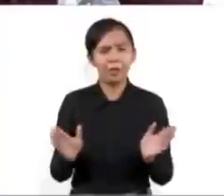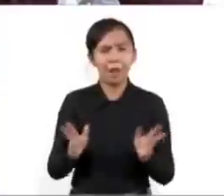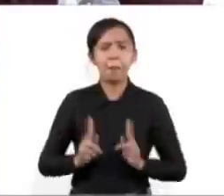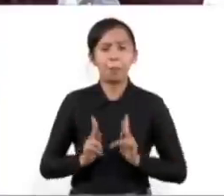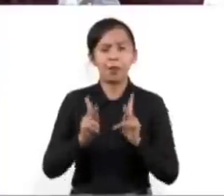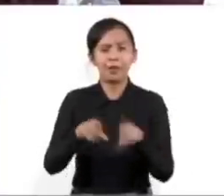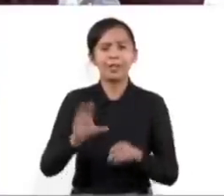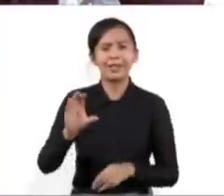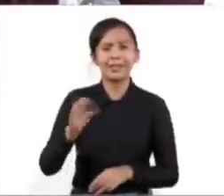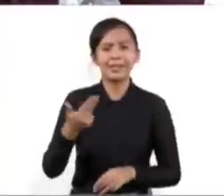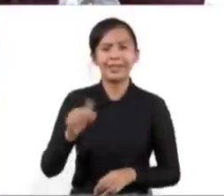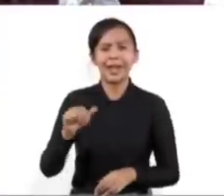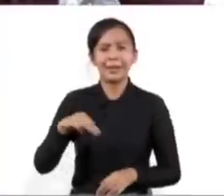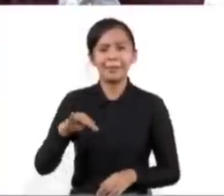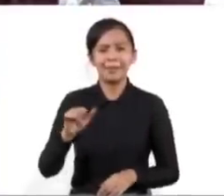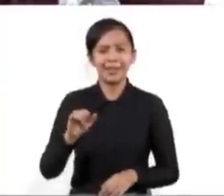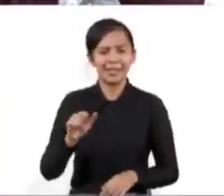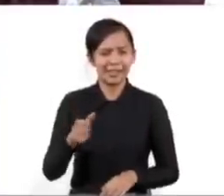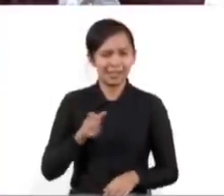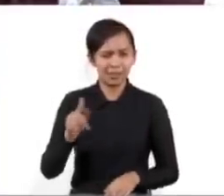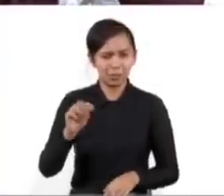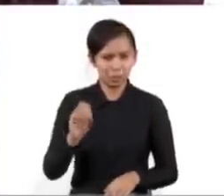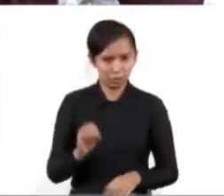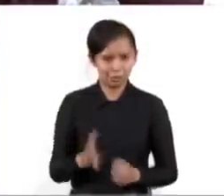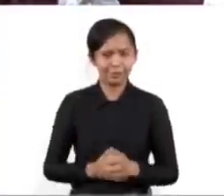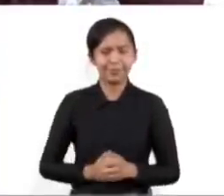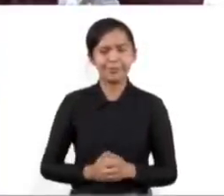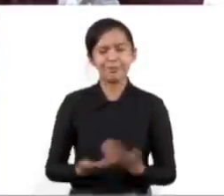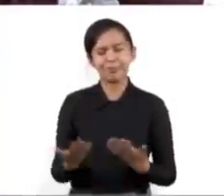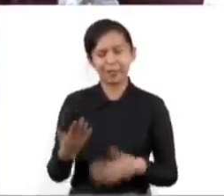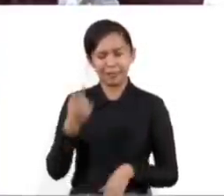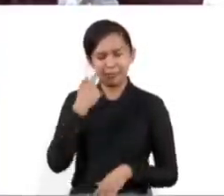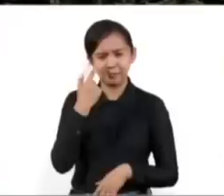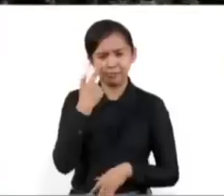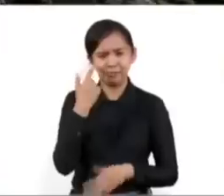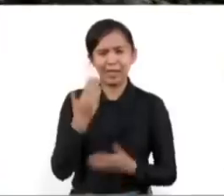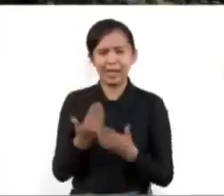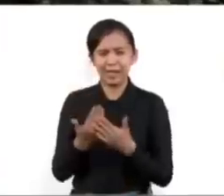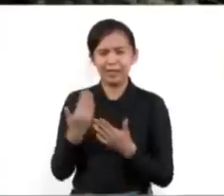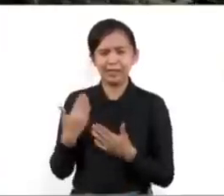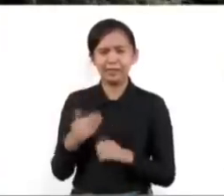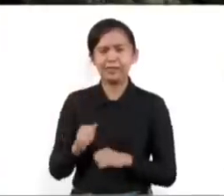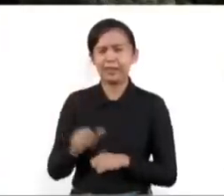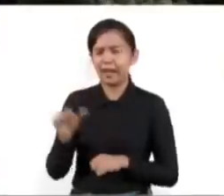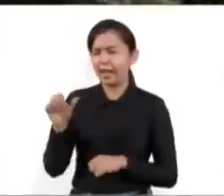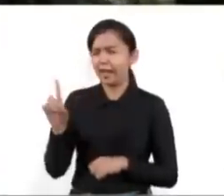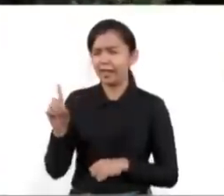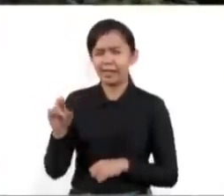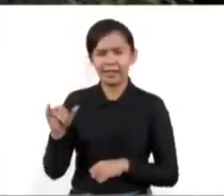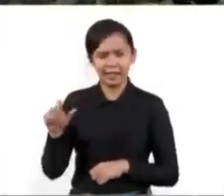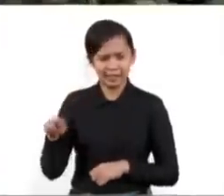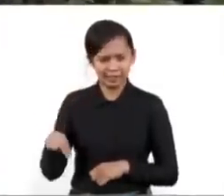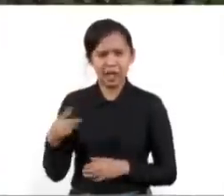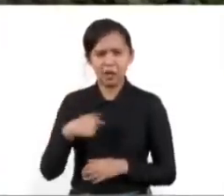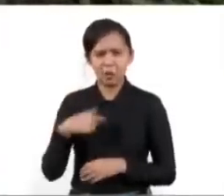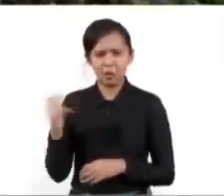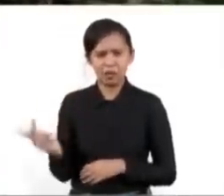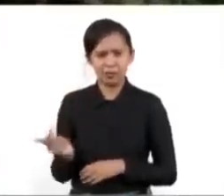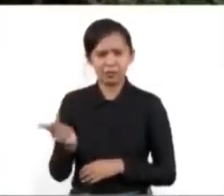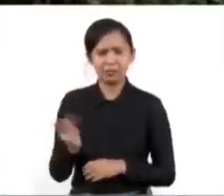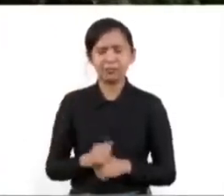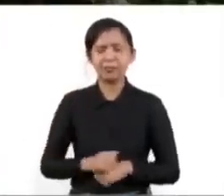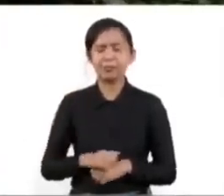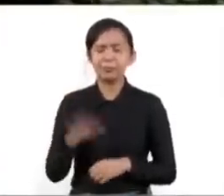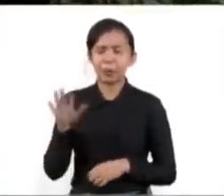puente Chamixto. Fíjense, le preguntaba a Adrián hace un momento que cuándo